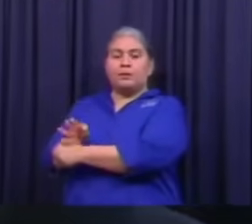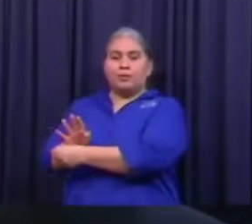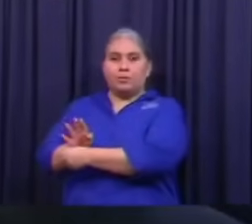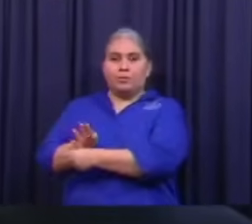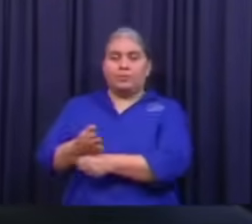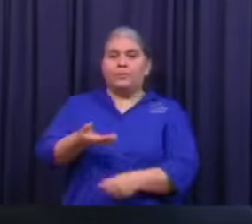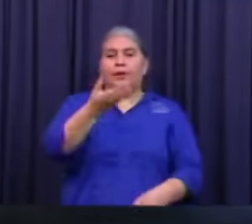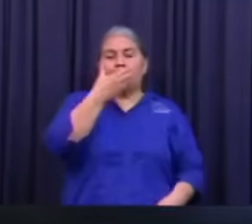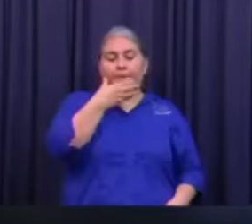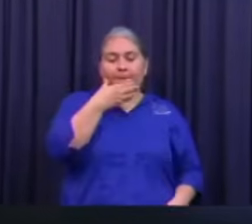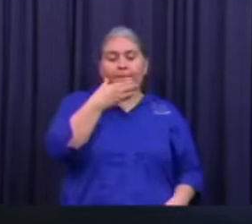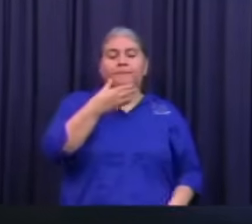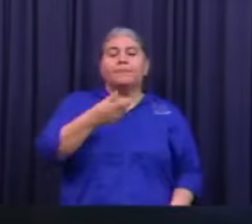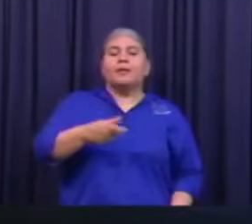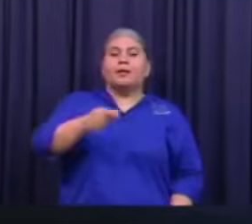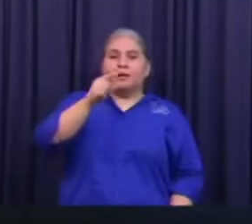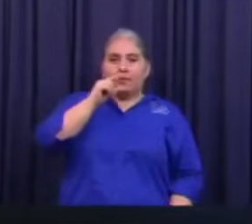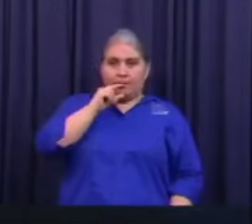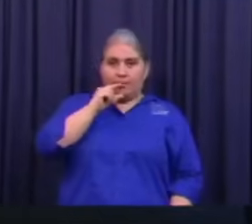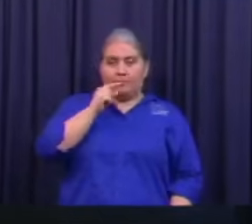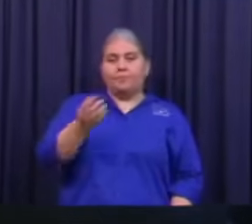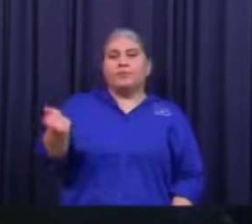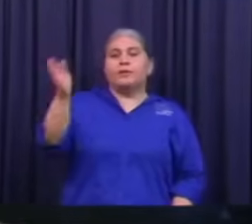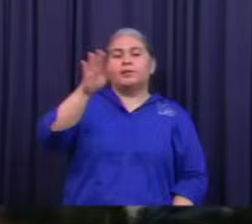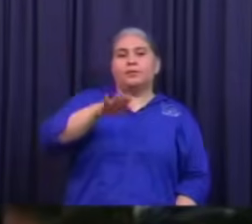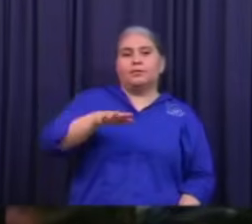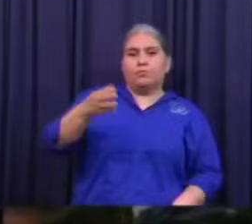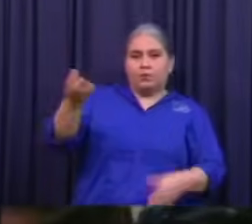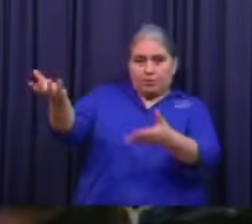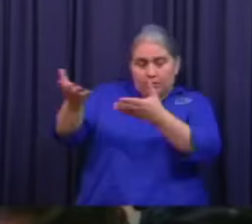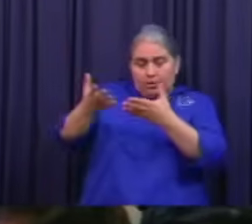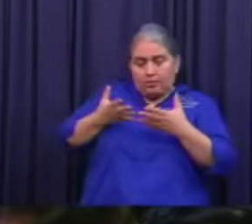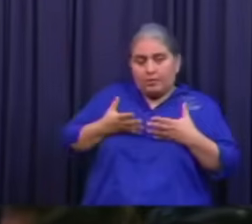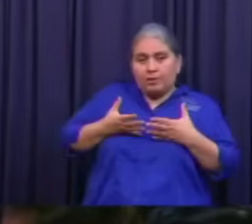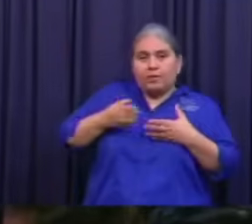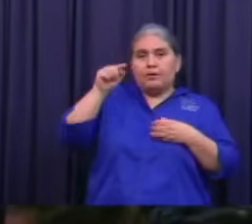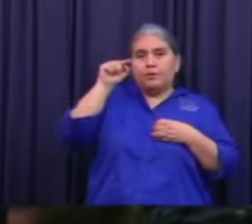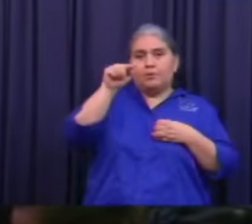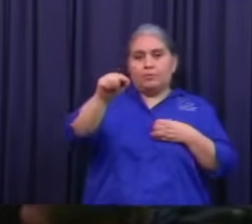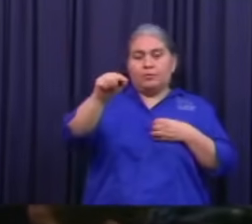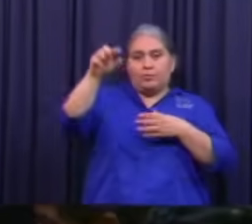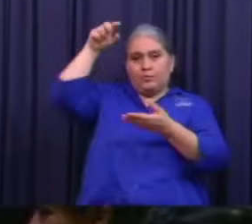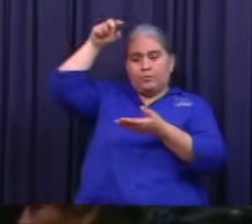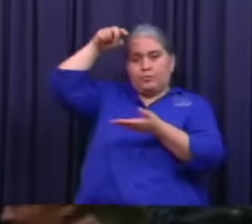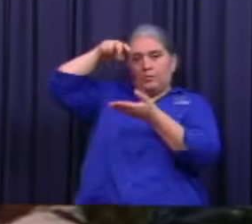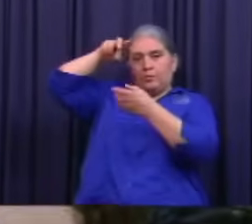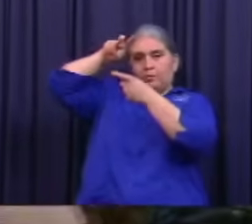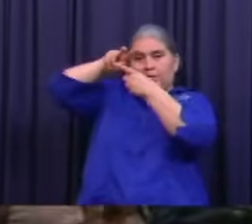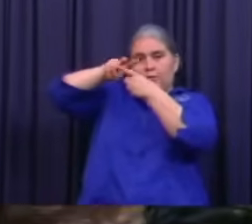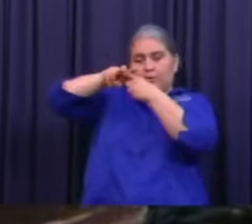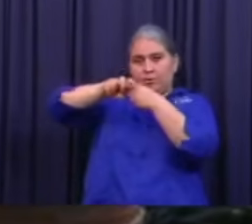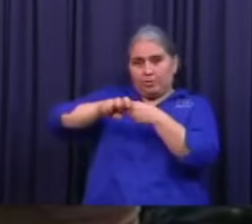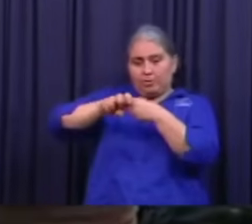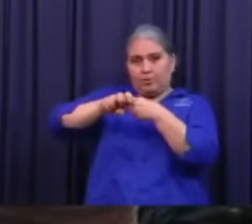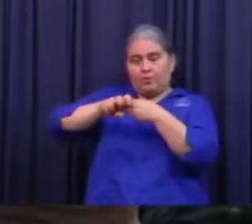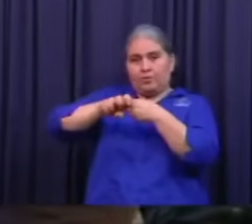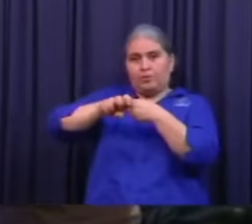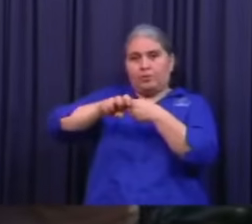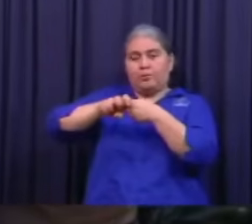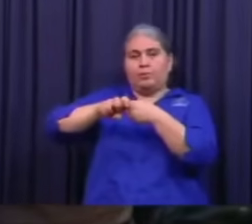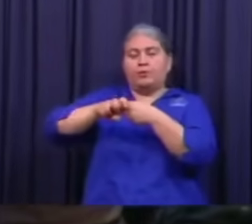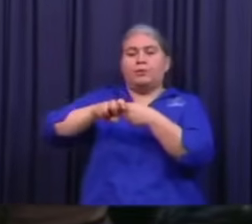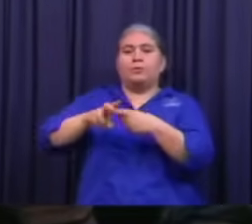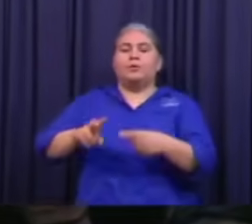les han llevar los elementos o alguno de los dos entonces mis hermanos que tienen el pan y el vino pueden empezar a